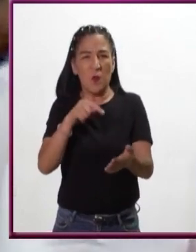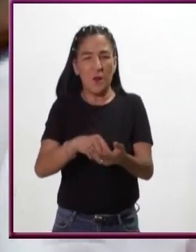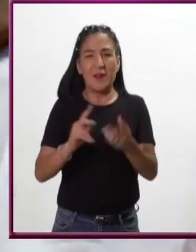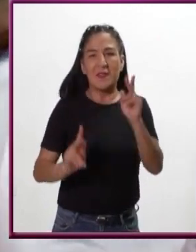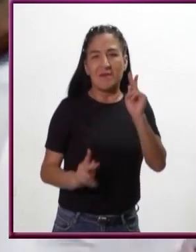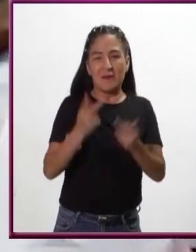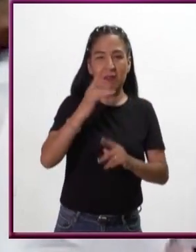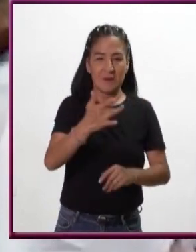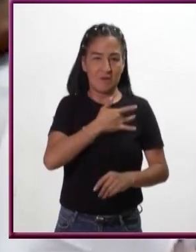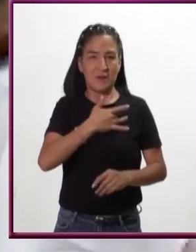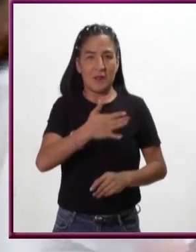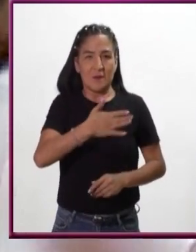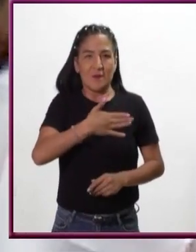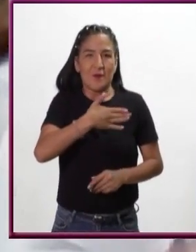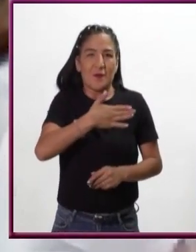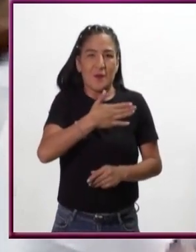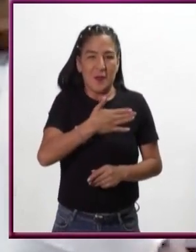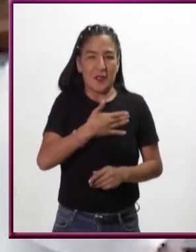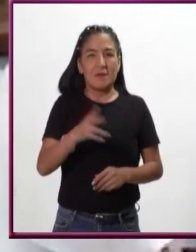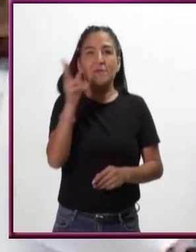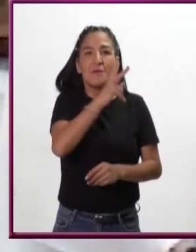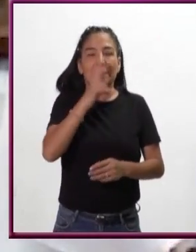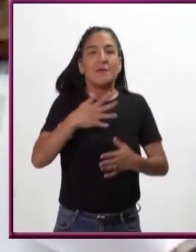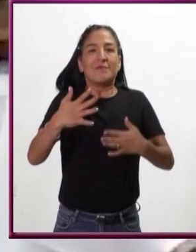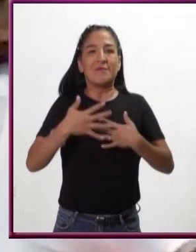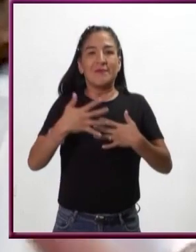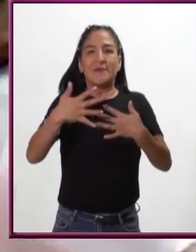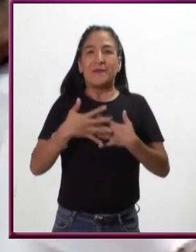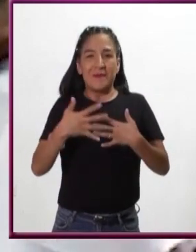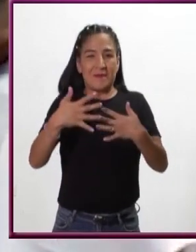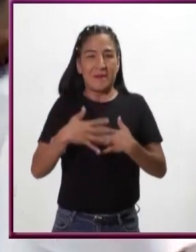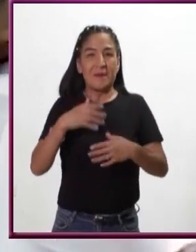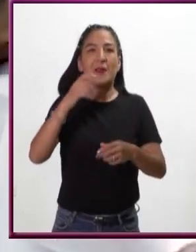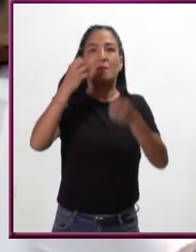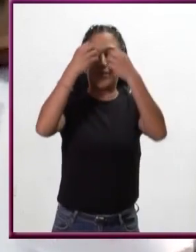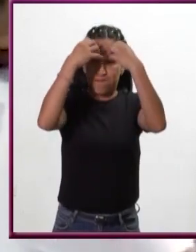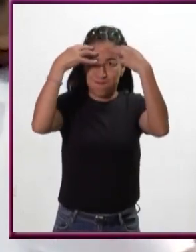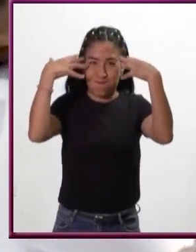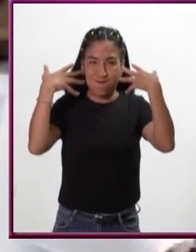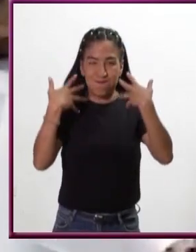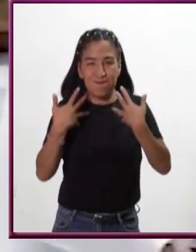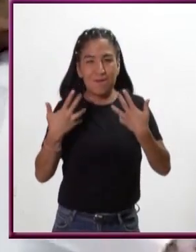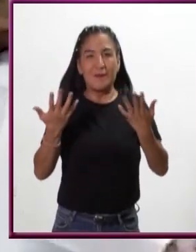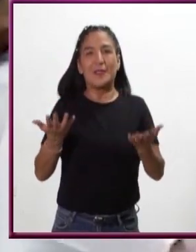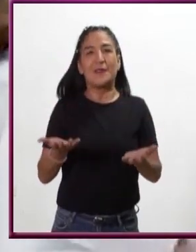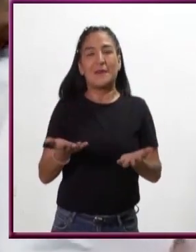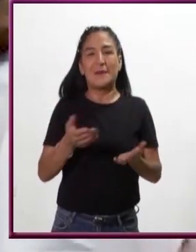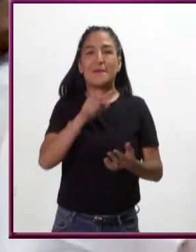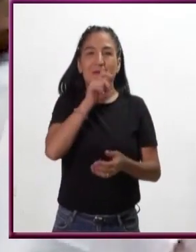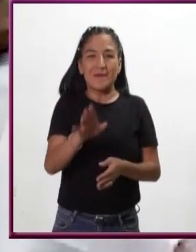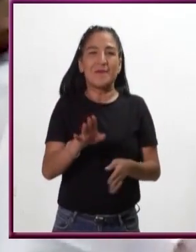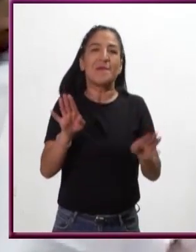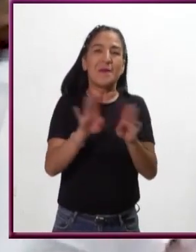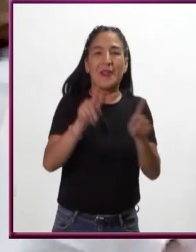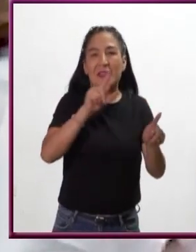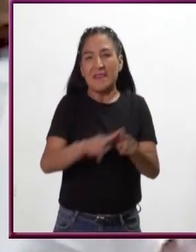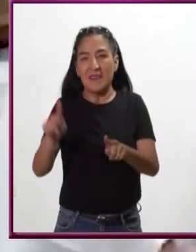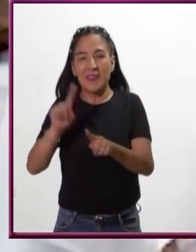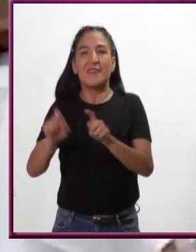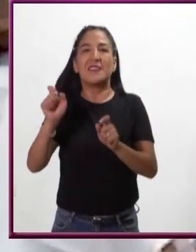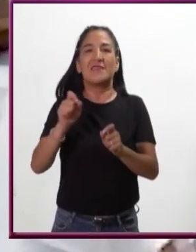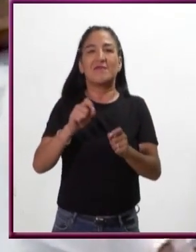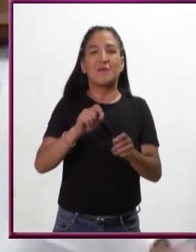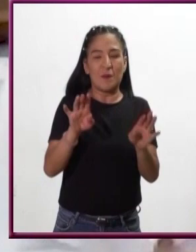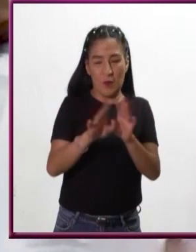vegetativos, incrementa la frecuencia cardíaca, la frecuencia respiratoria, puede haber sudoración, puede haber diferentes